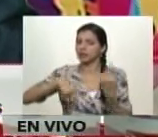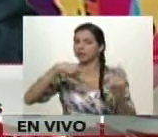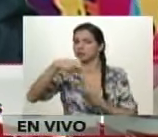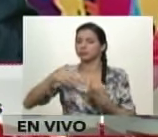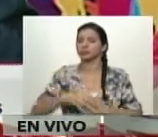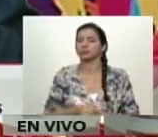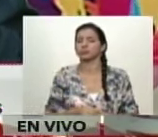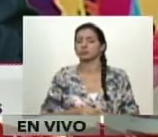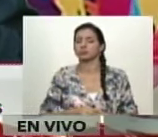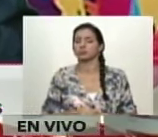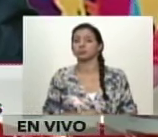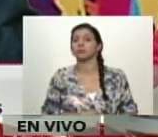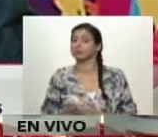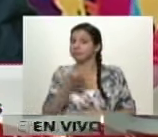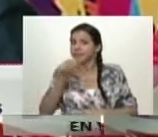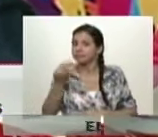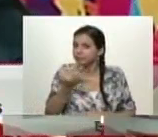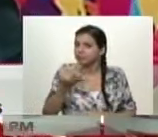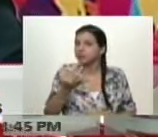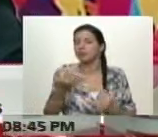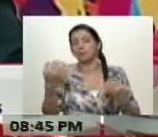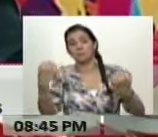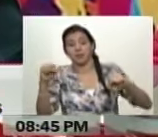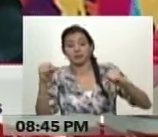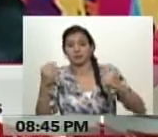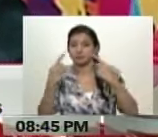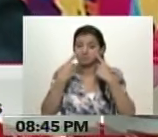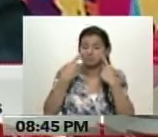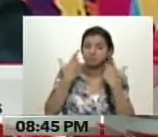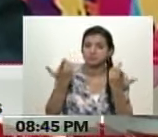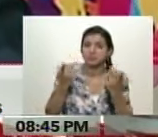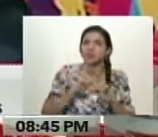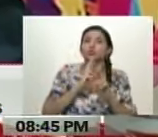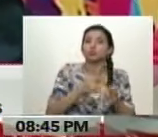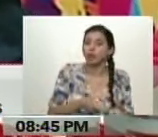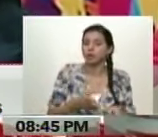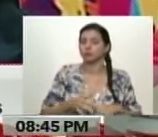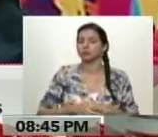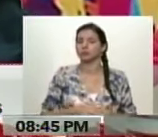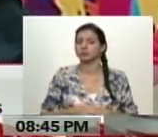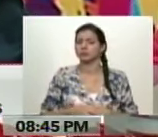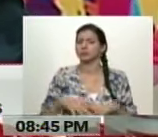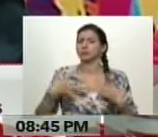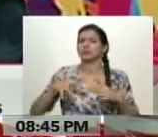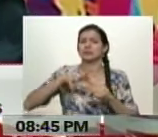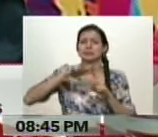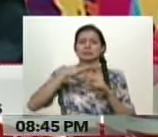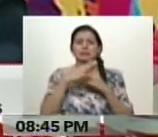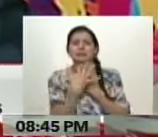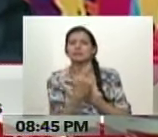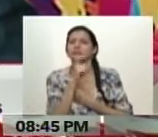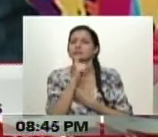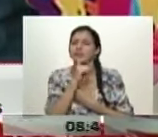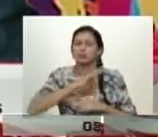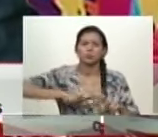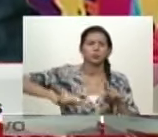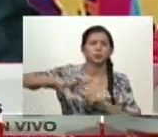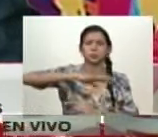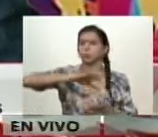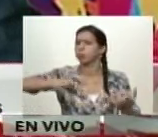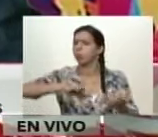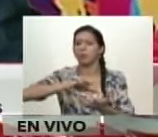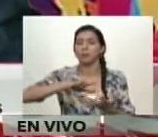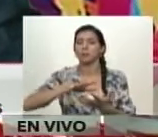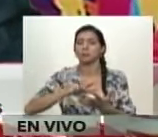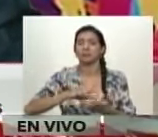en términos reales y prácticos. En toda esta coyuntura de crisis, estamos revirtiendo